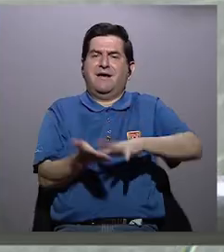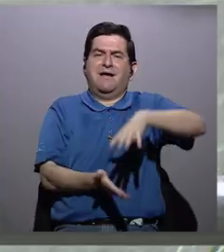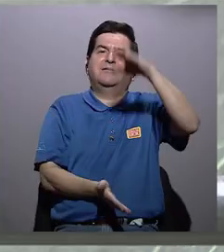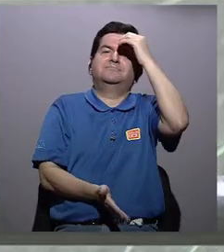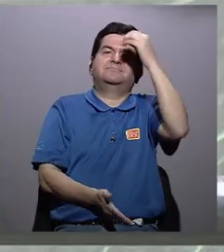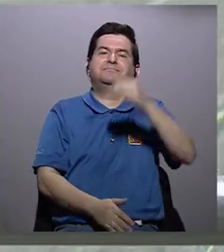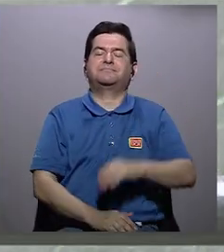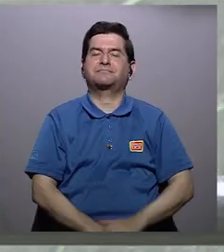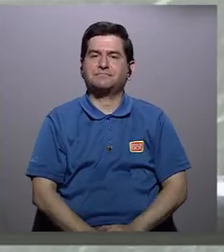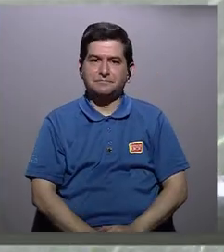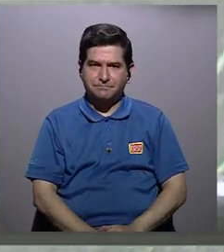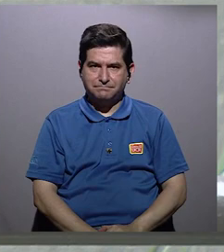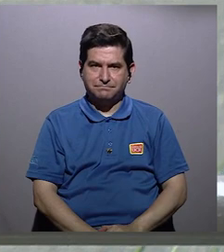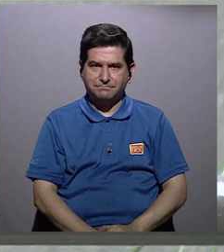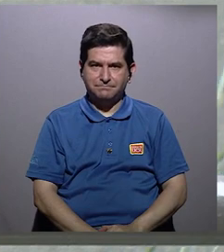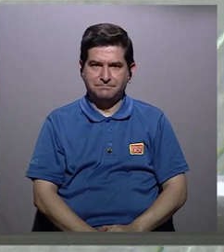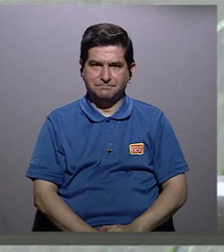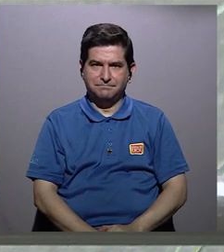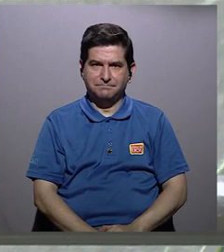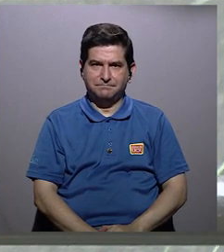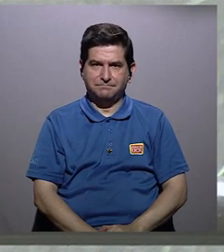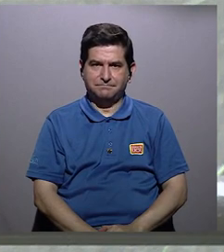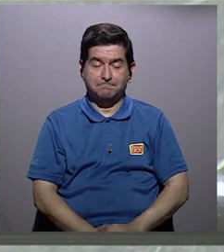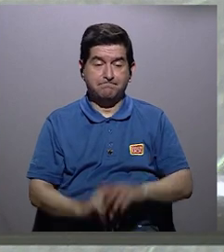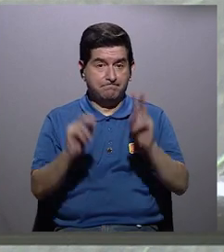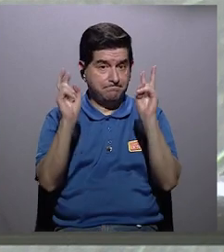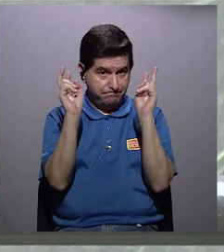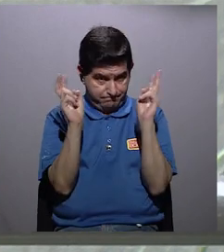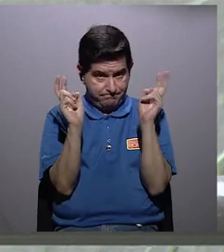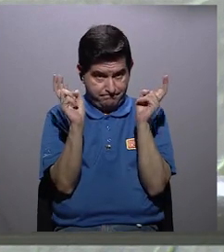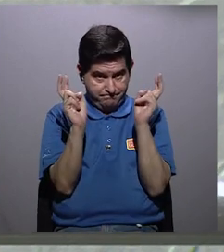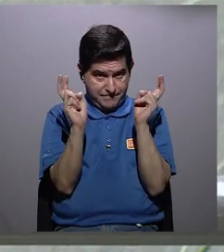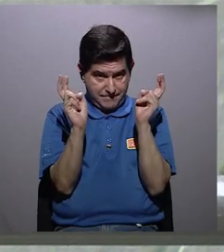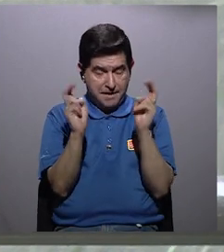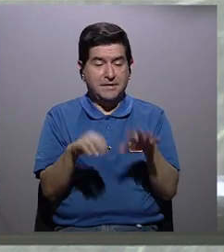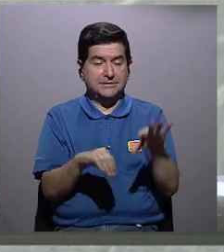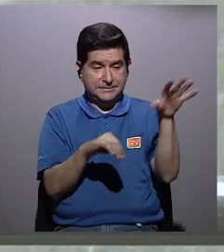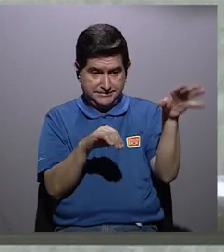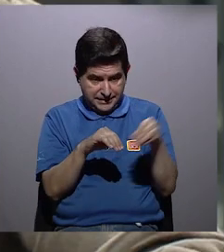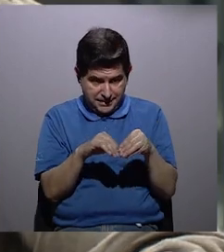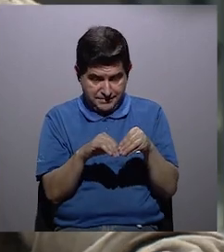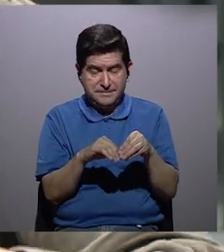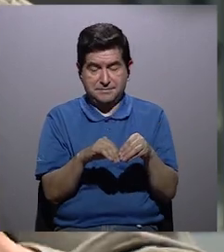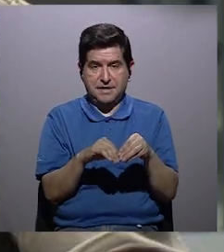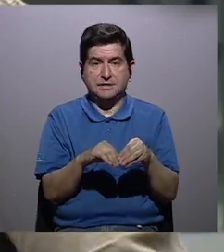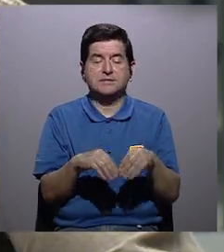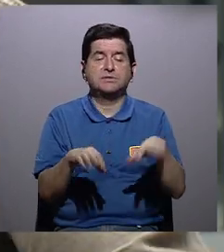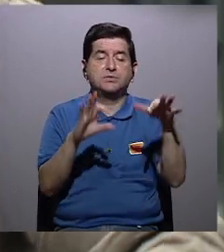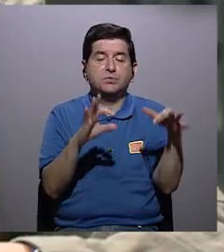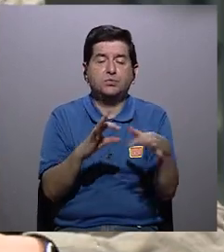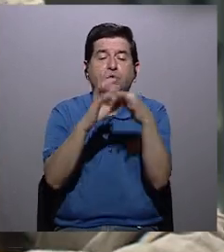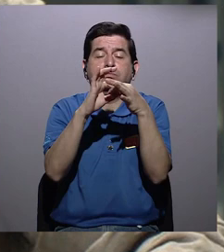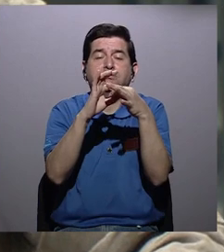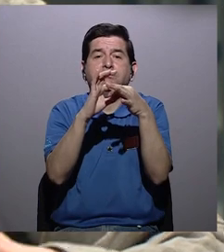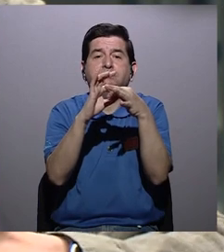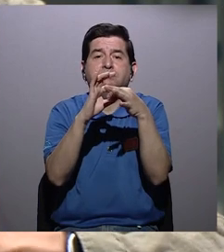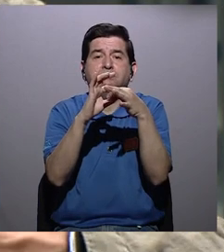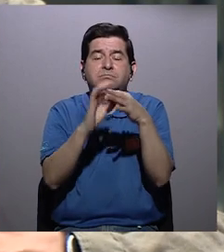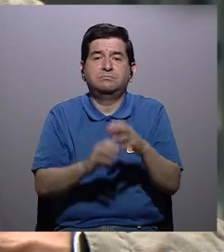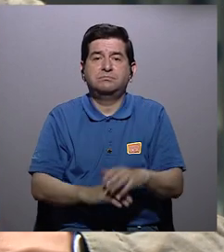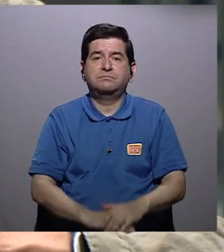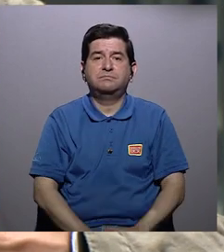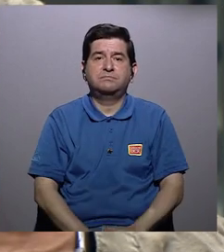aprendizaje. Están temas que... además de los que están asociados a